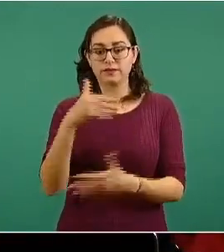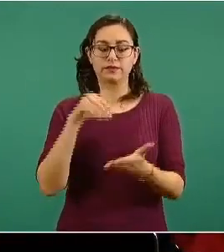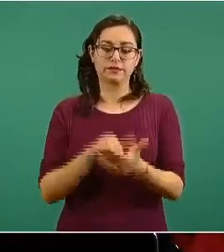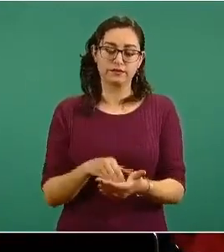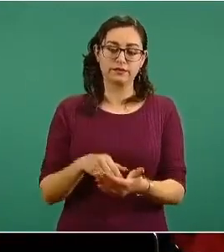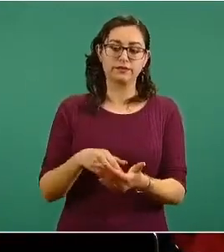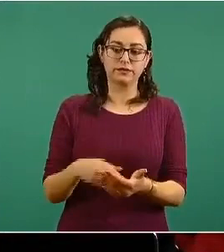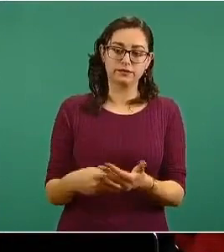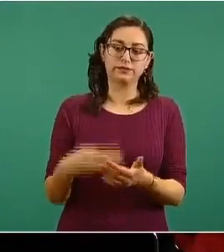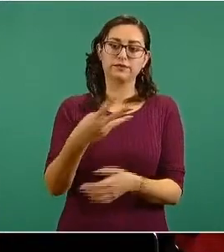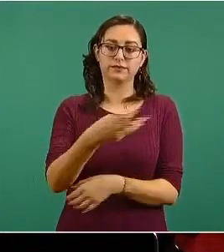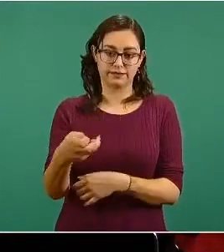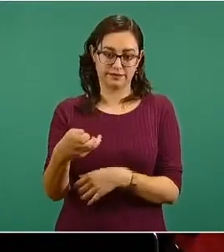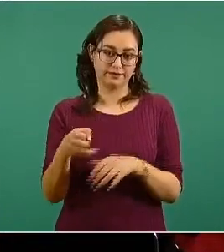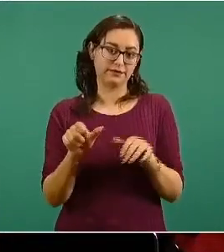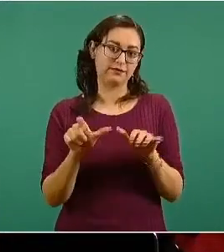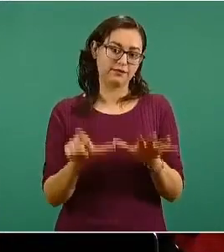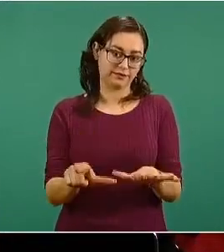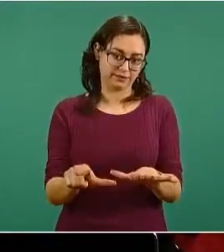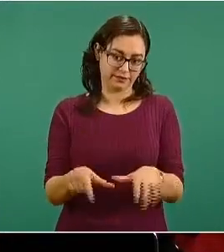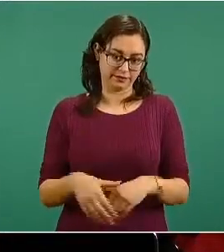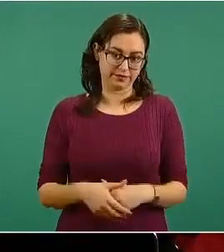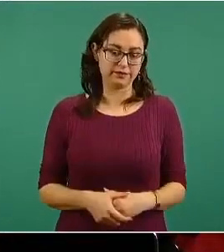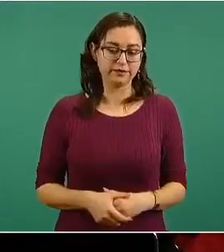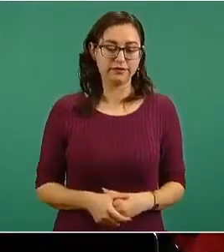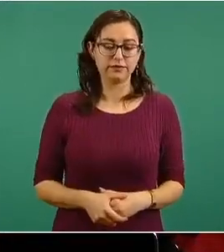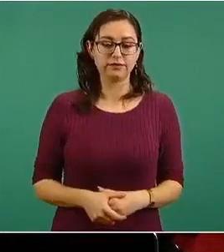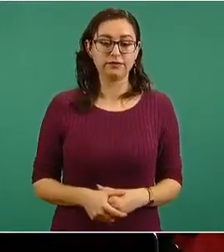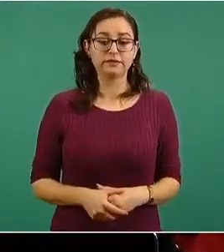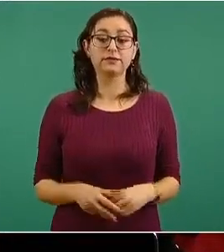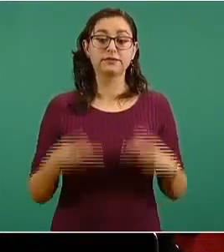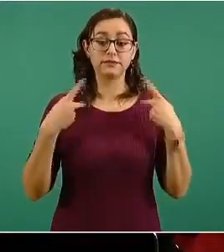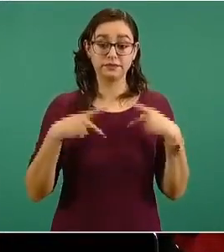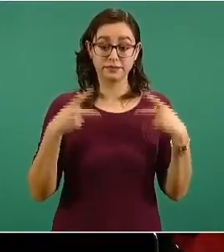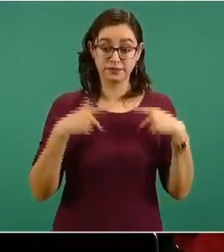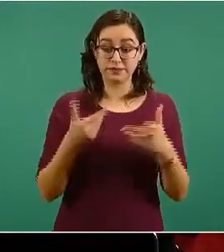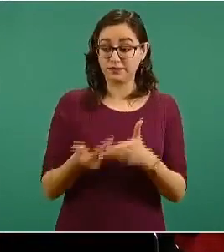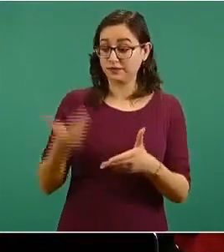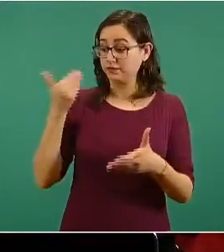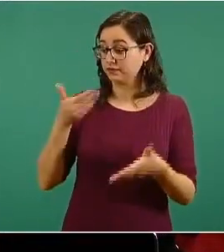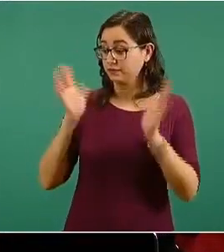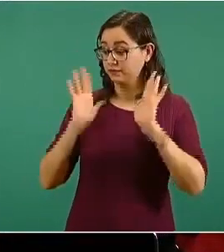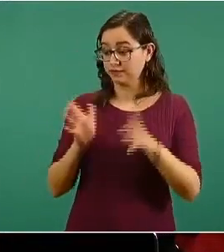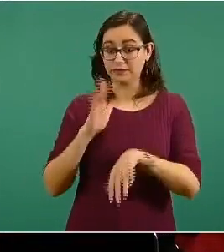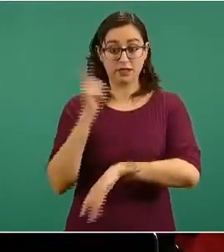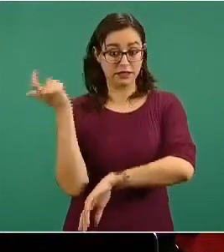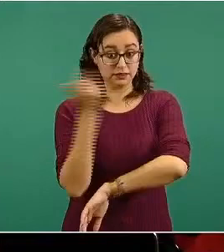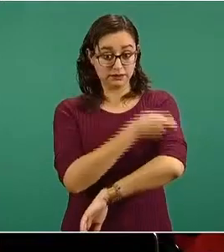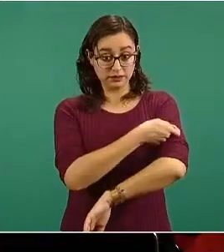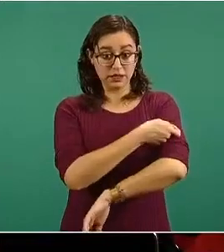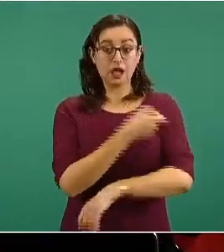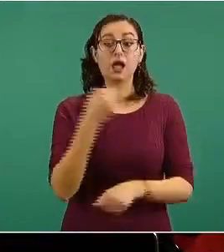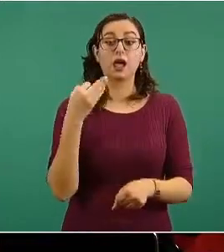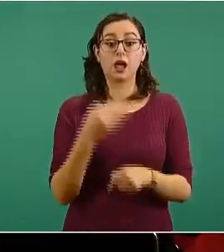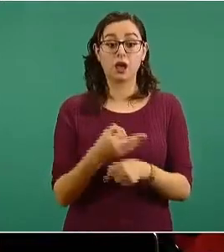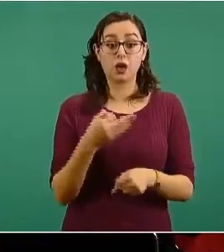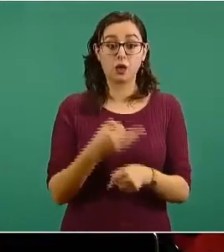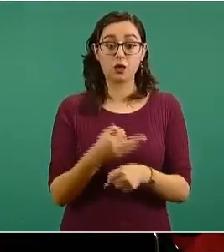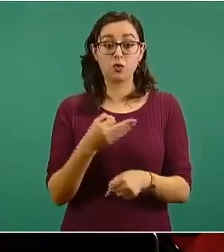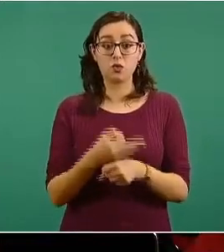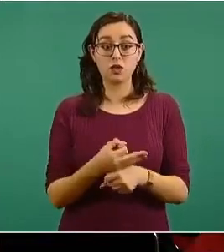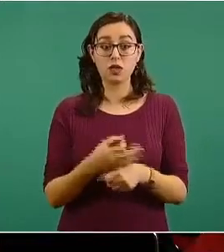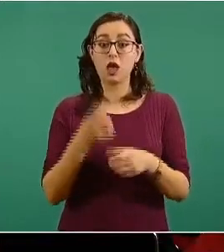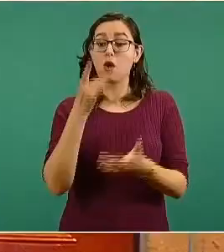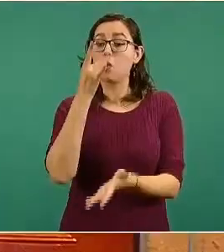415.417. Un recordatorio importante a las personas que han sido vacunadas. En este momento estamos vacunando solamente